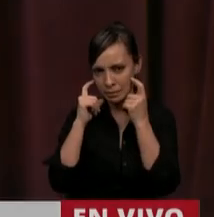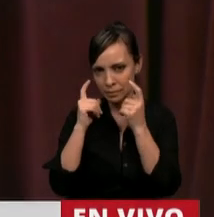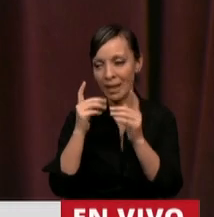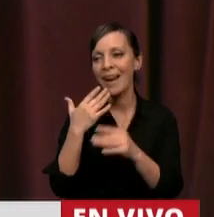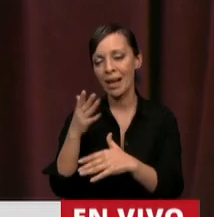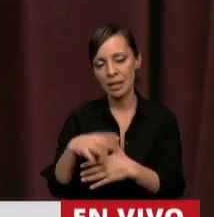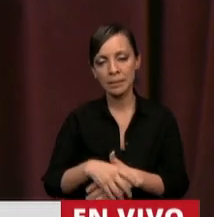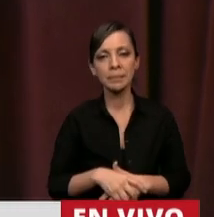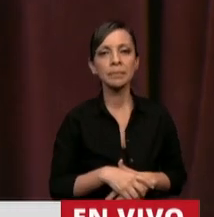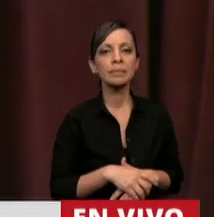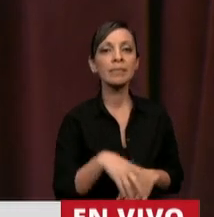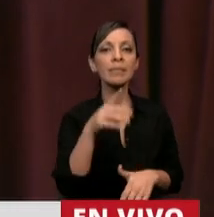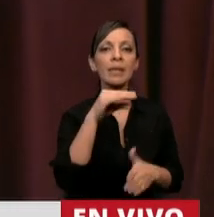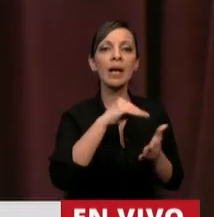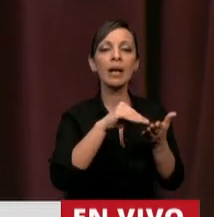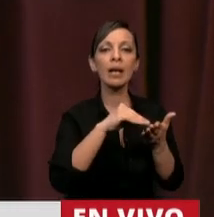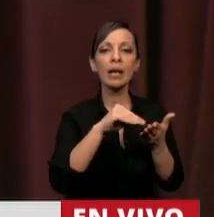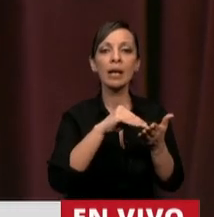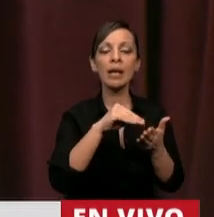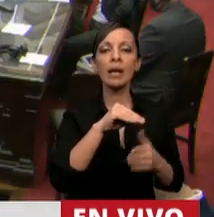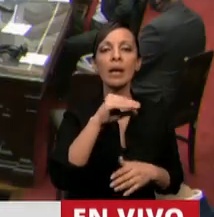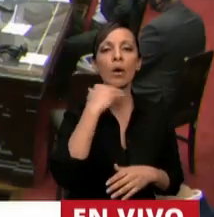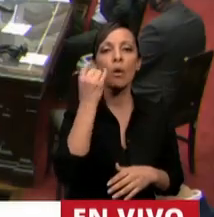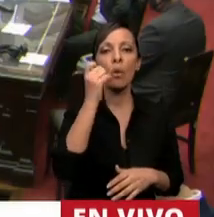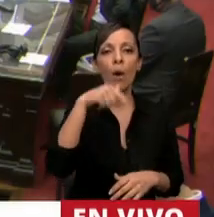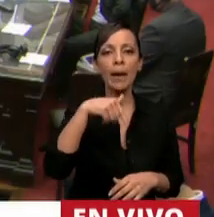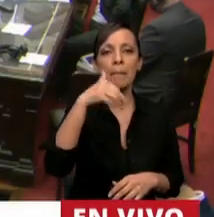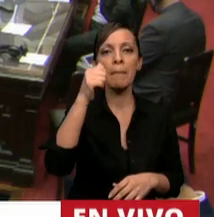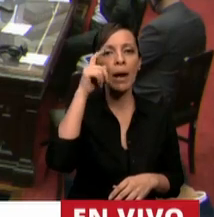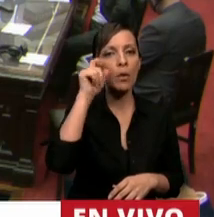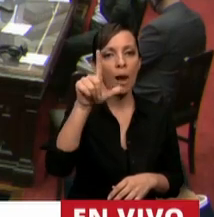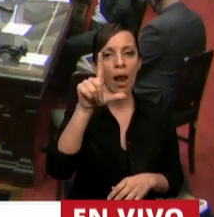Tiene la palabra el diputado Juan Manuel López.